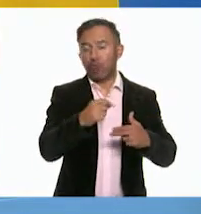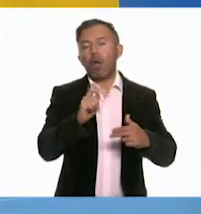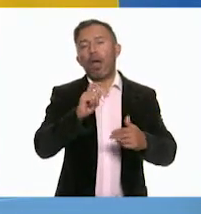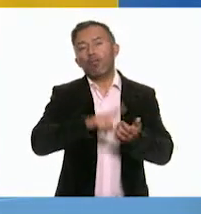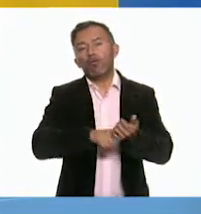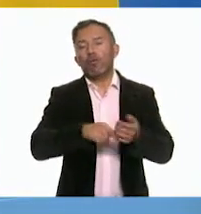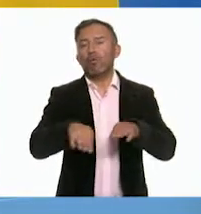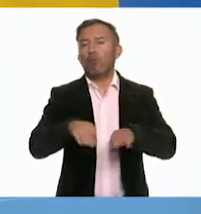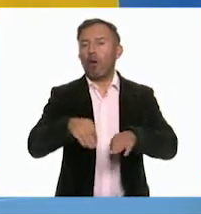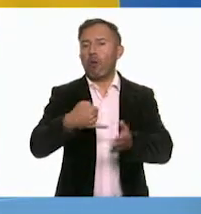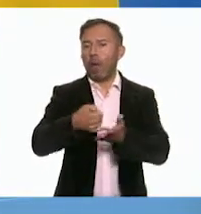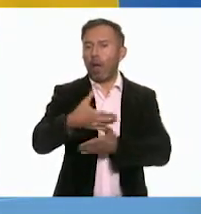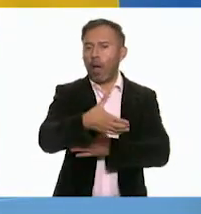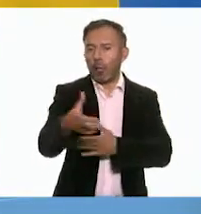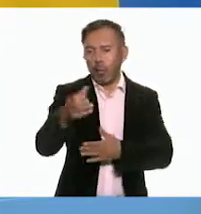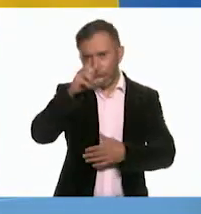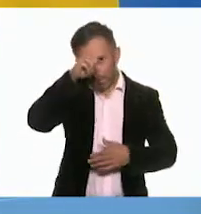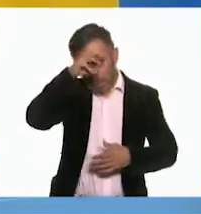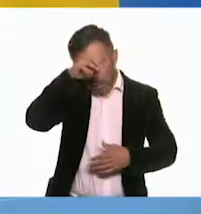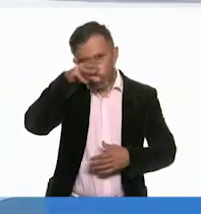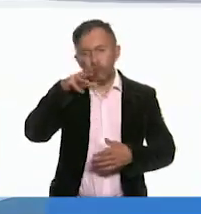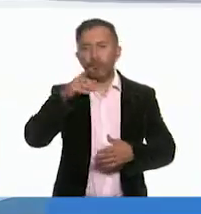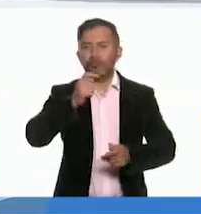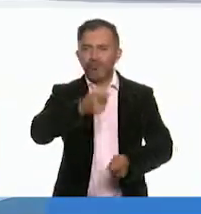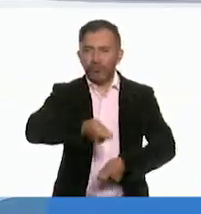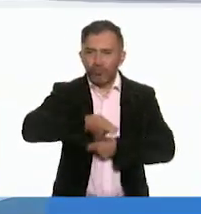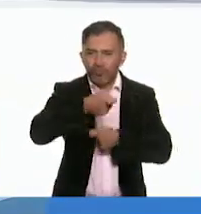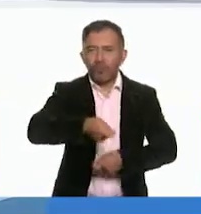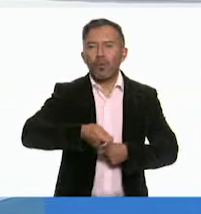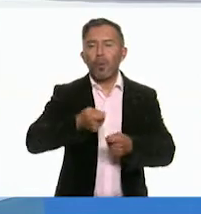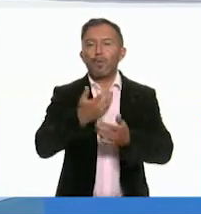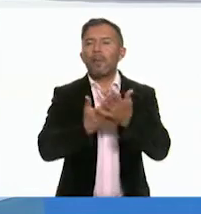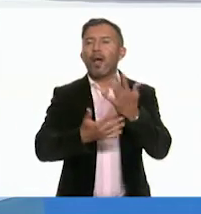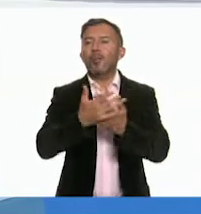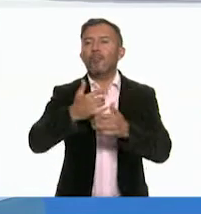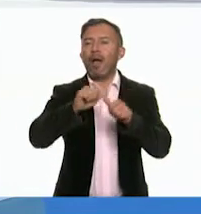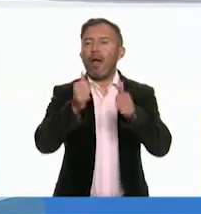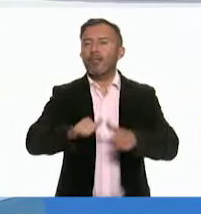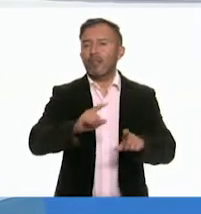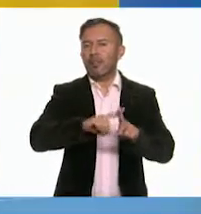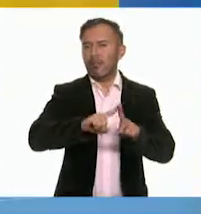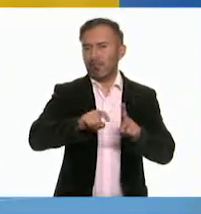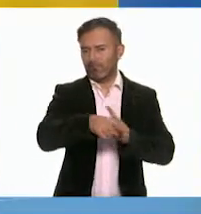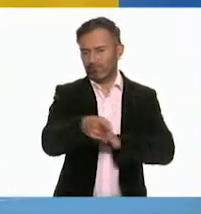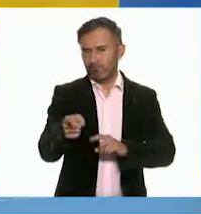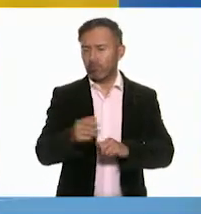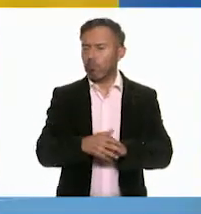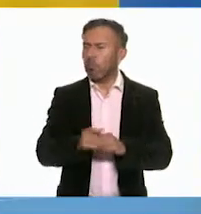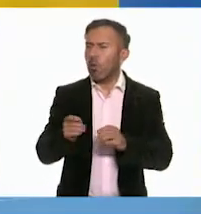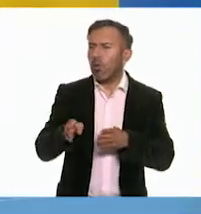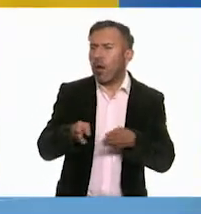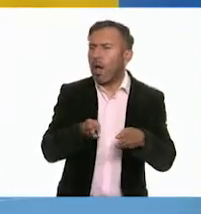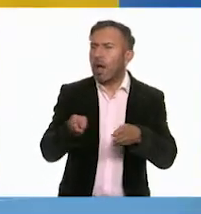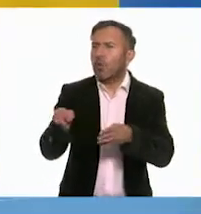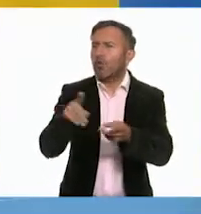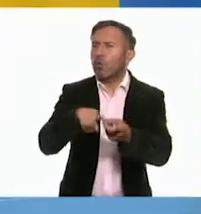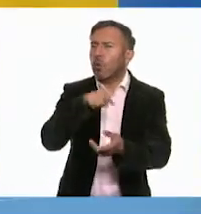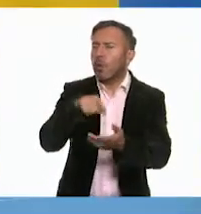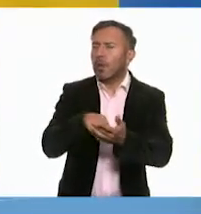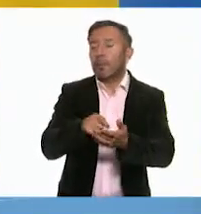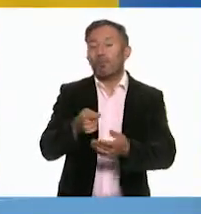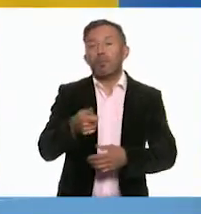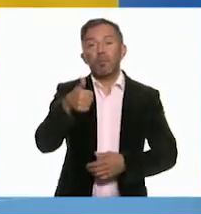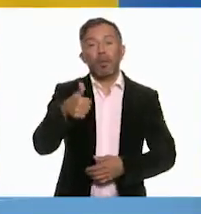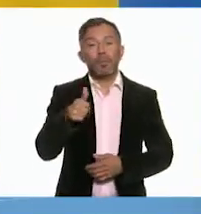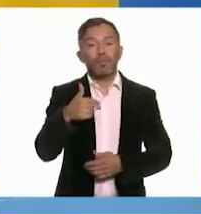campo, mineros, arrieros y artesanos. ¿Qué camino siguieron, maestra? Bien, pasaron por la hacienda de la